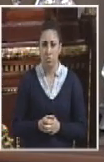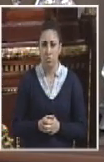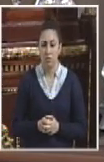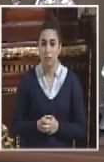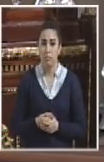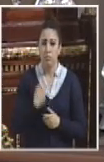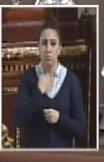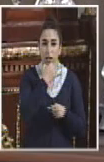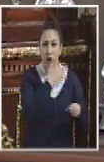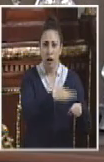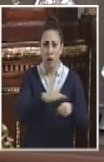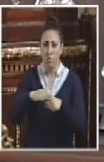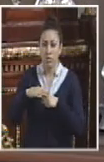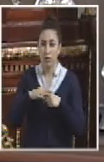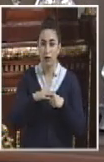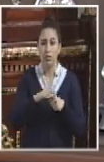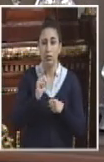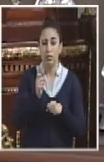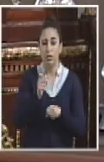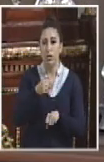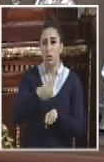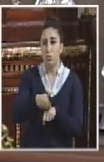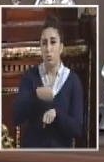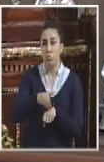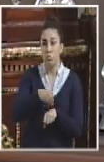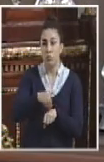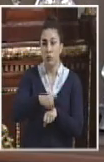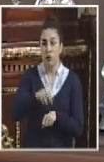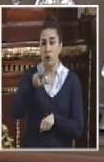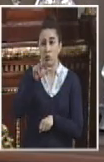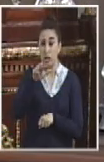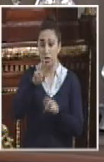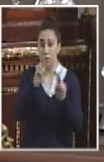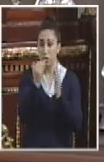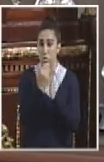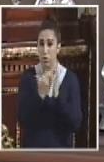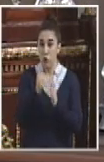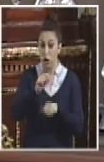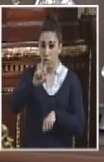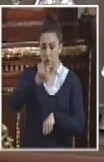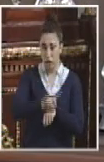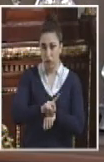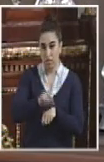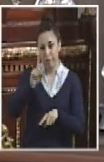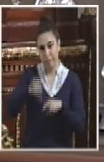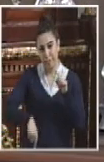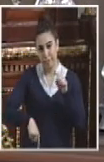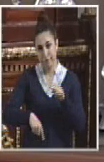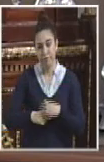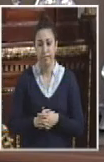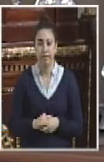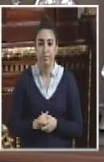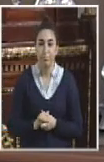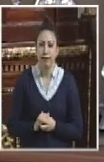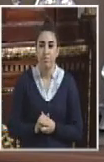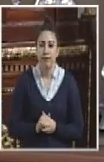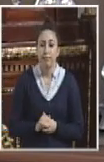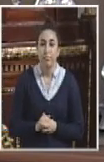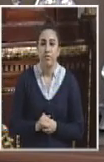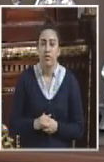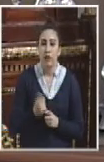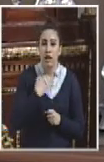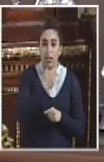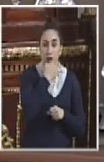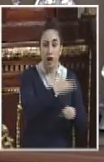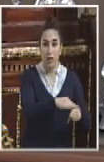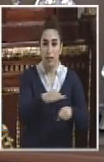Esta presidencia informa que la iniciativa enlistada en el numeral 18 ha sido retirada del orden del día. Se informa que se